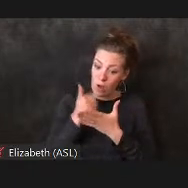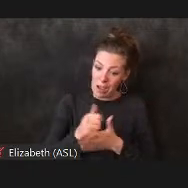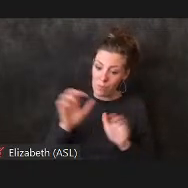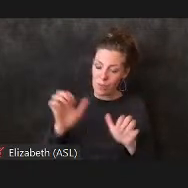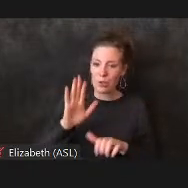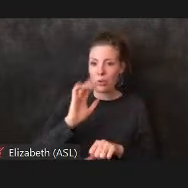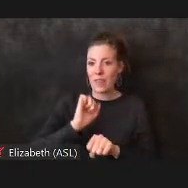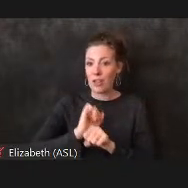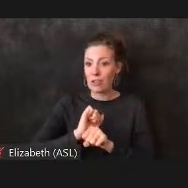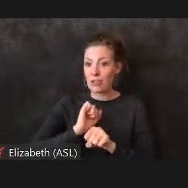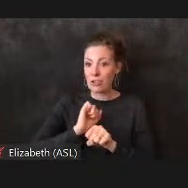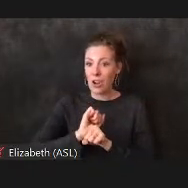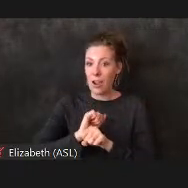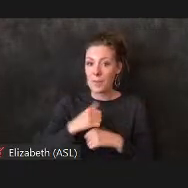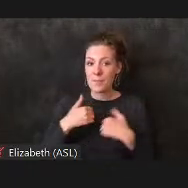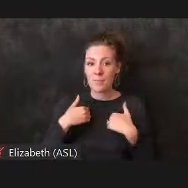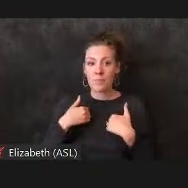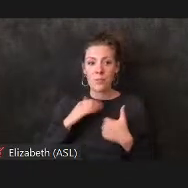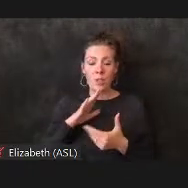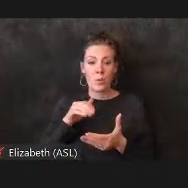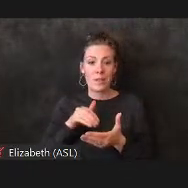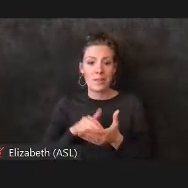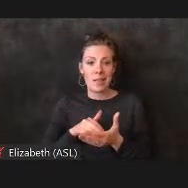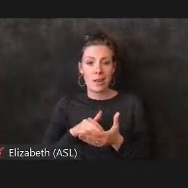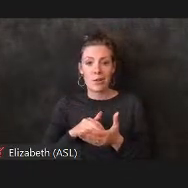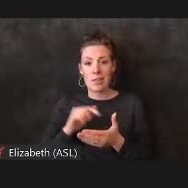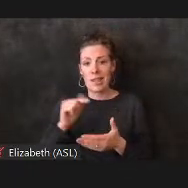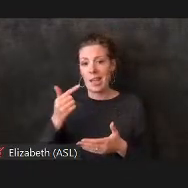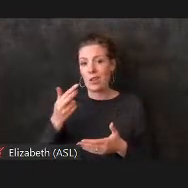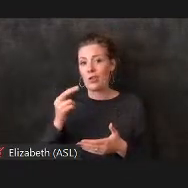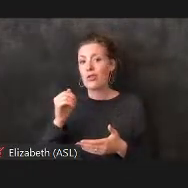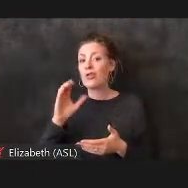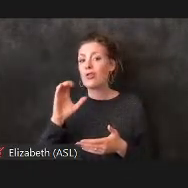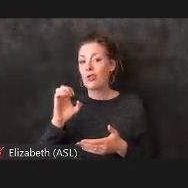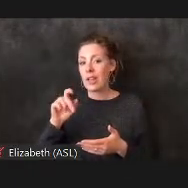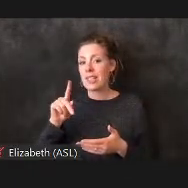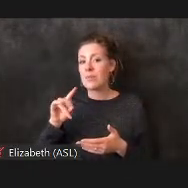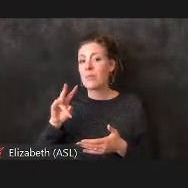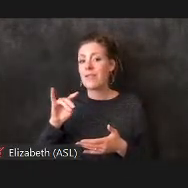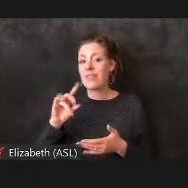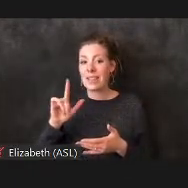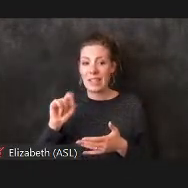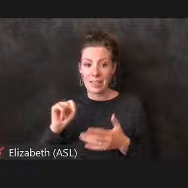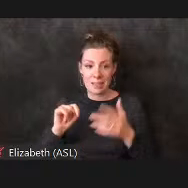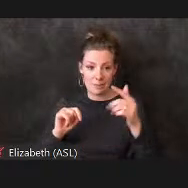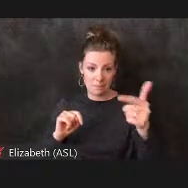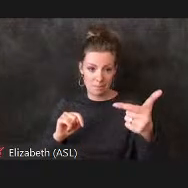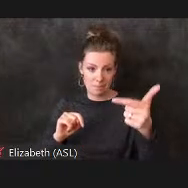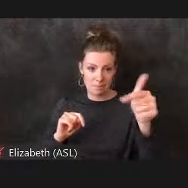personal para ayudarles para que hagan su trabajo. Tenemos 100 centros en